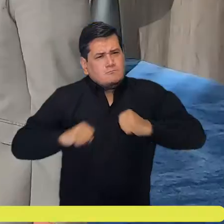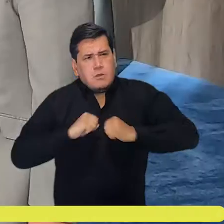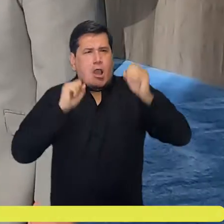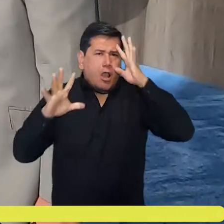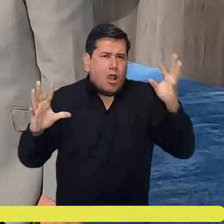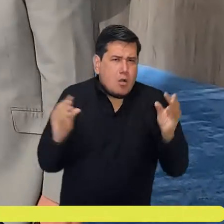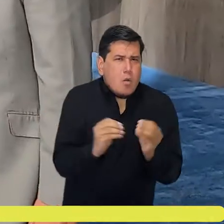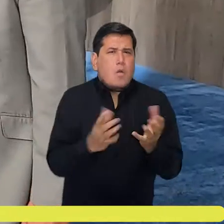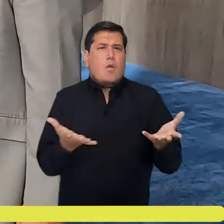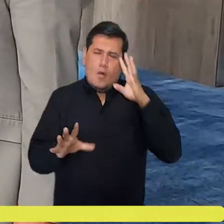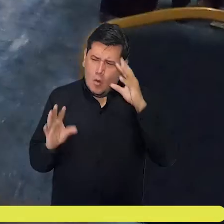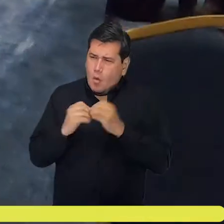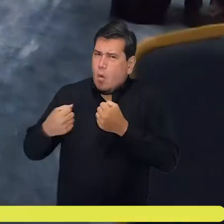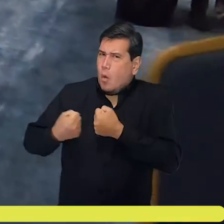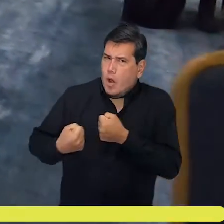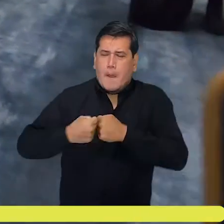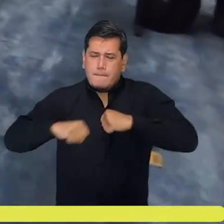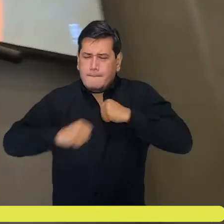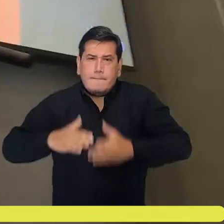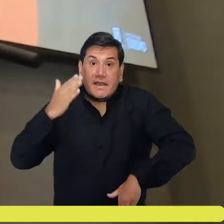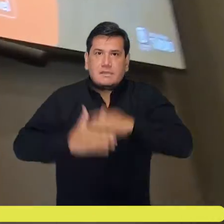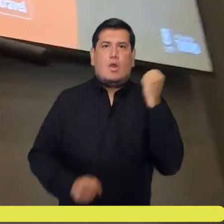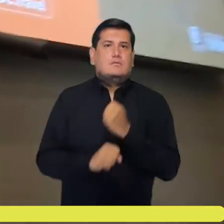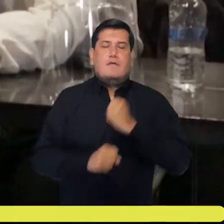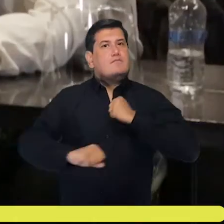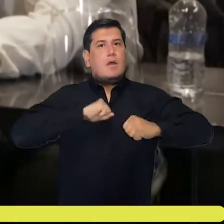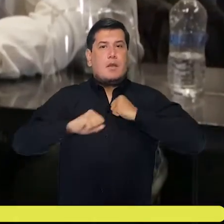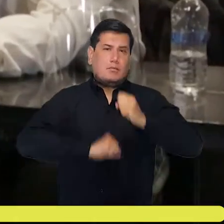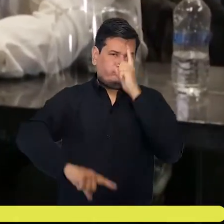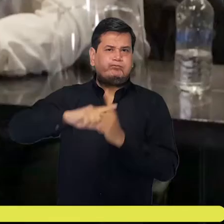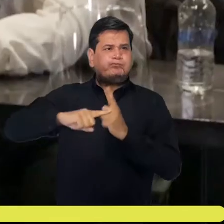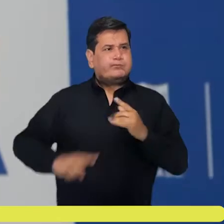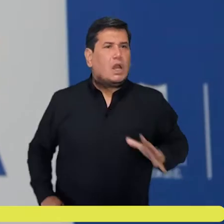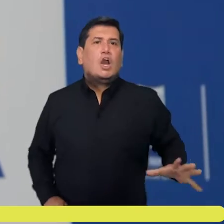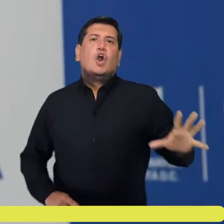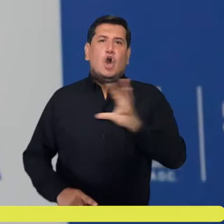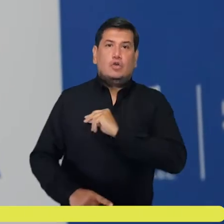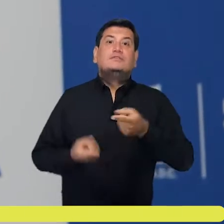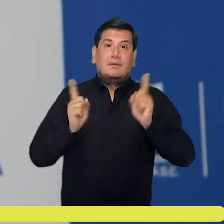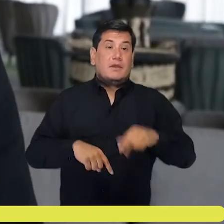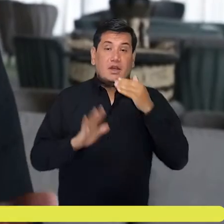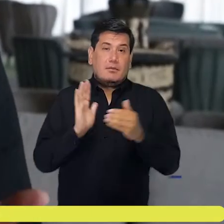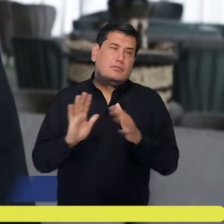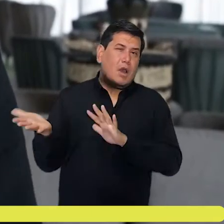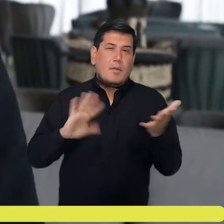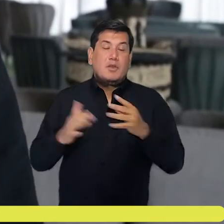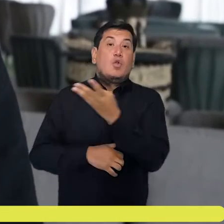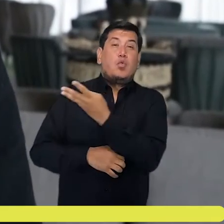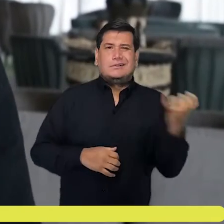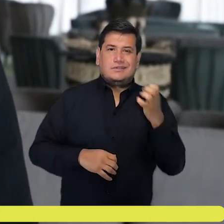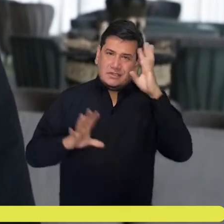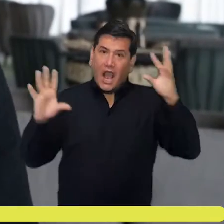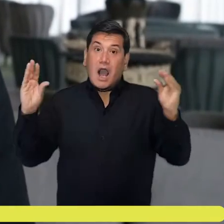intención, los acuerdos, estamos listos para empezar y para operar, de manera que esto nos llena de optimismo a todos y esperamos que